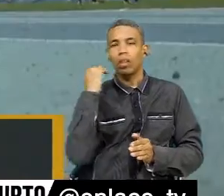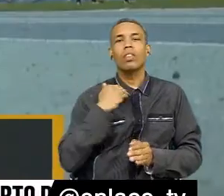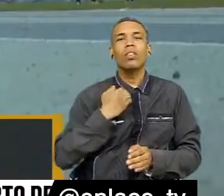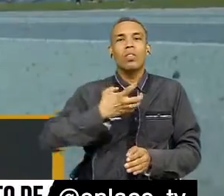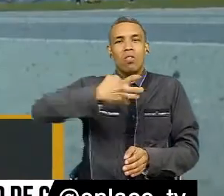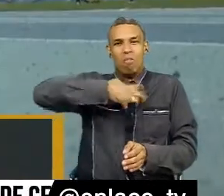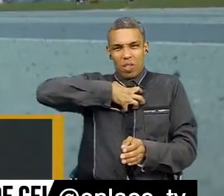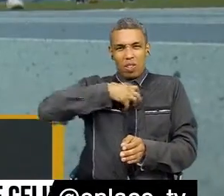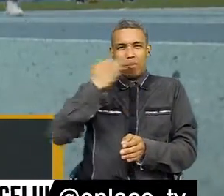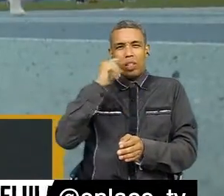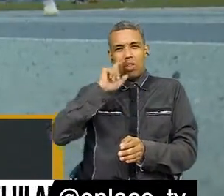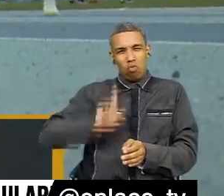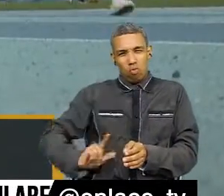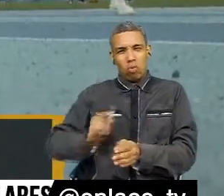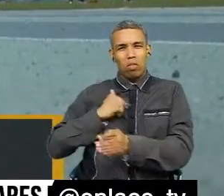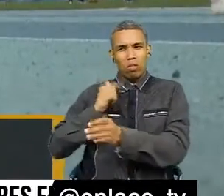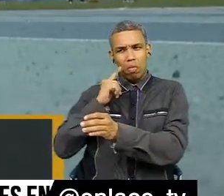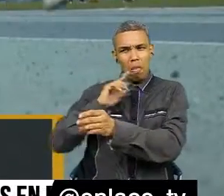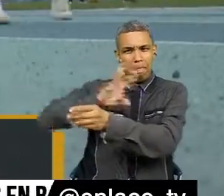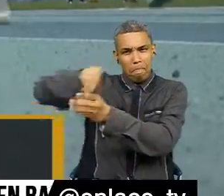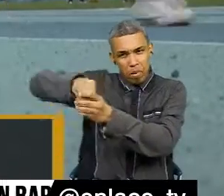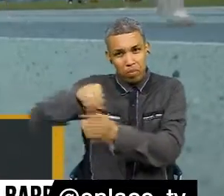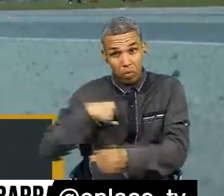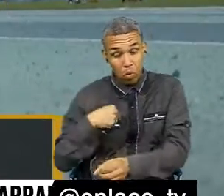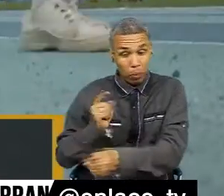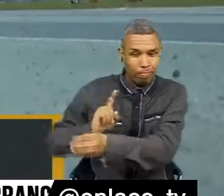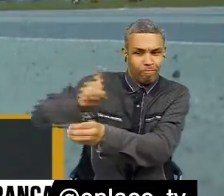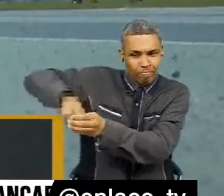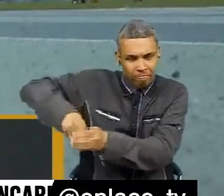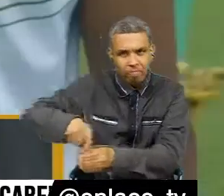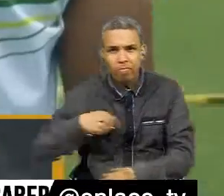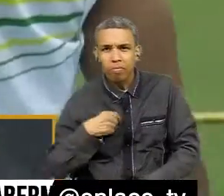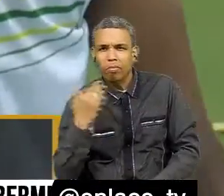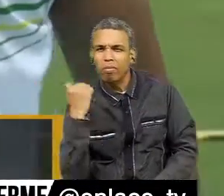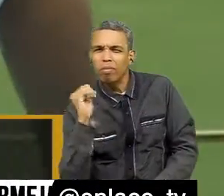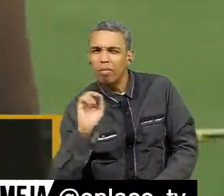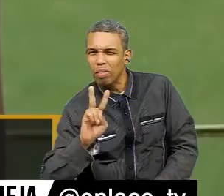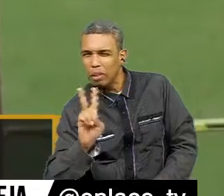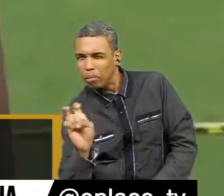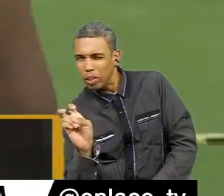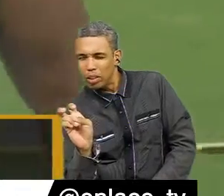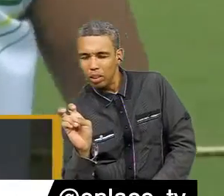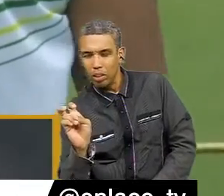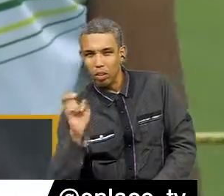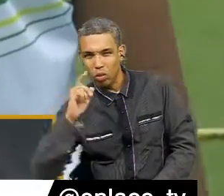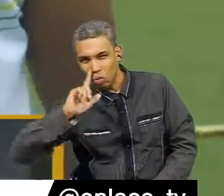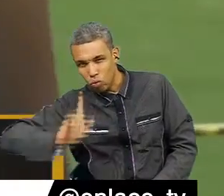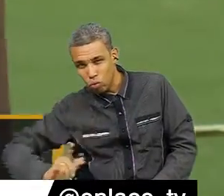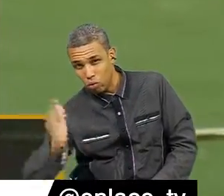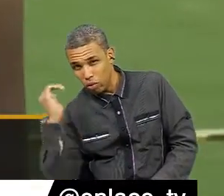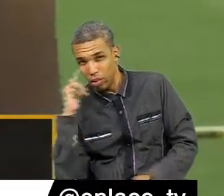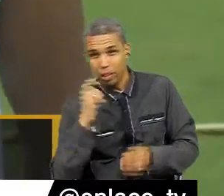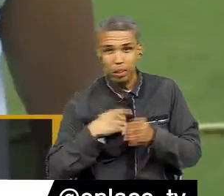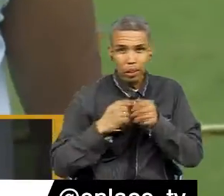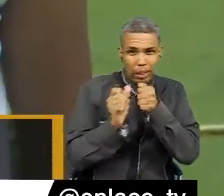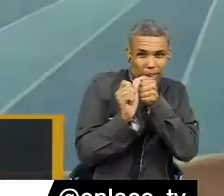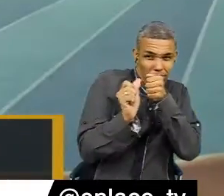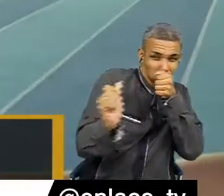en julio y ahorita 28 y 20 competimos acá. Vamos, y en